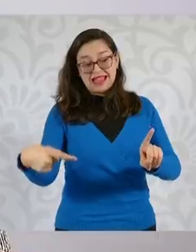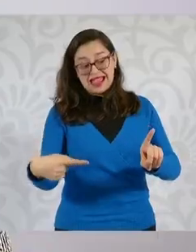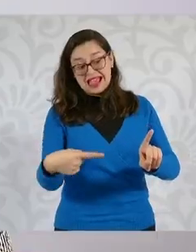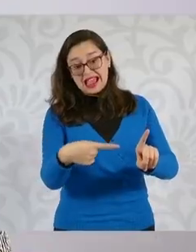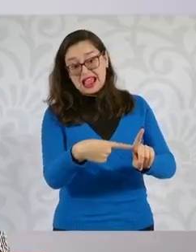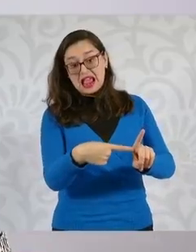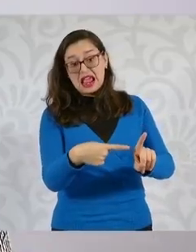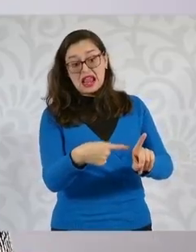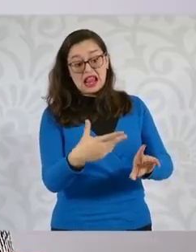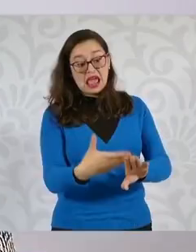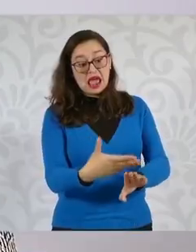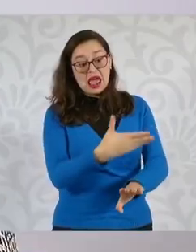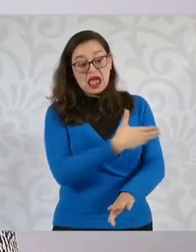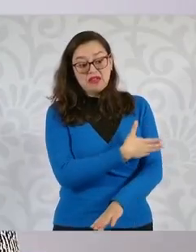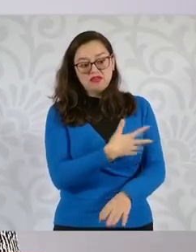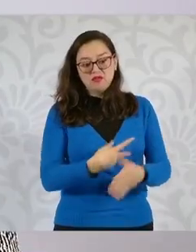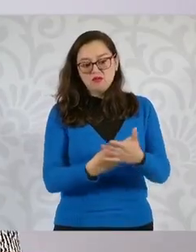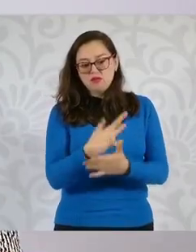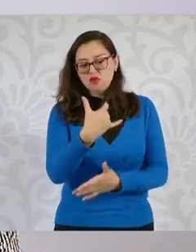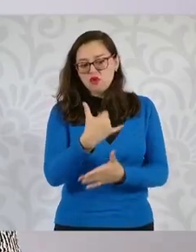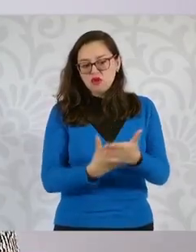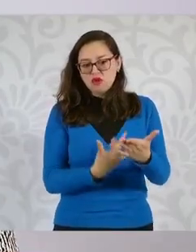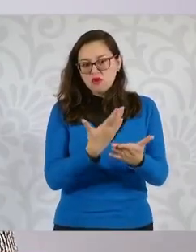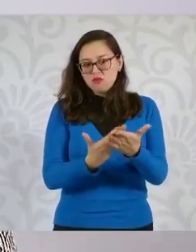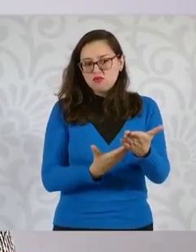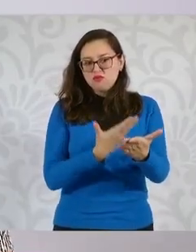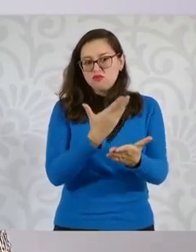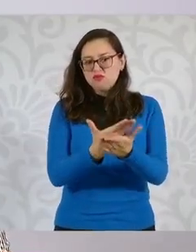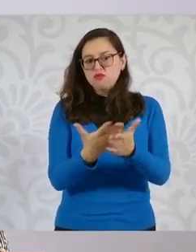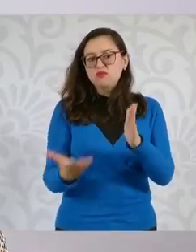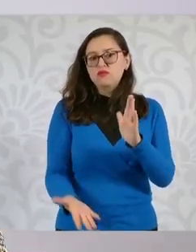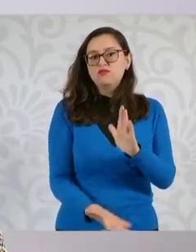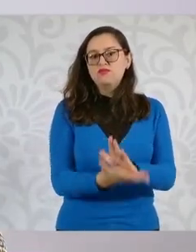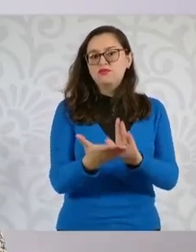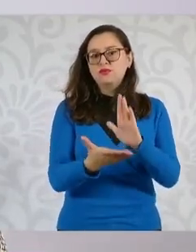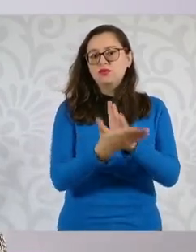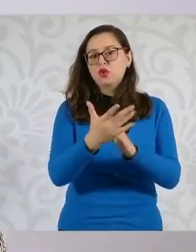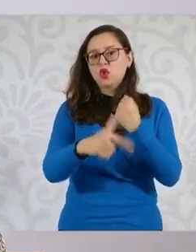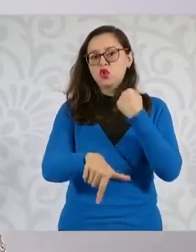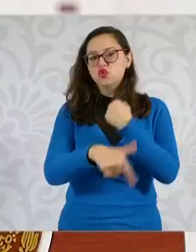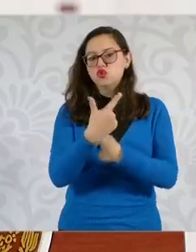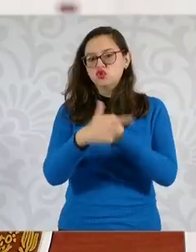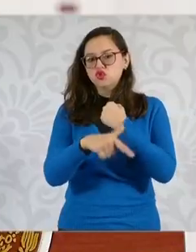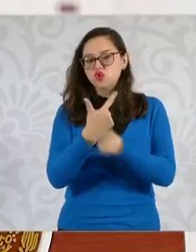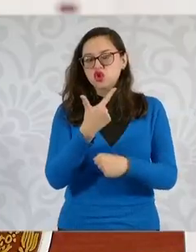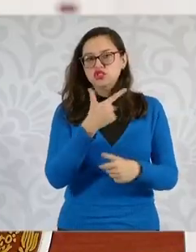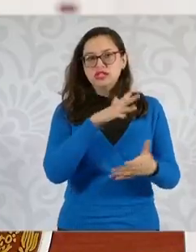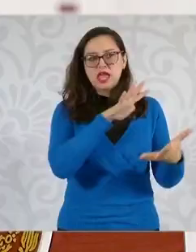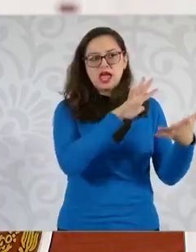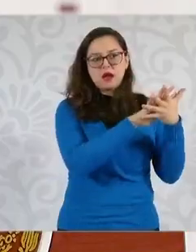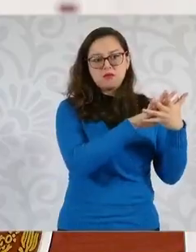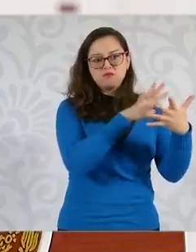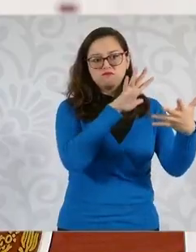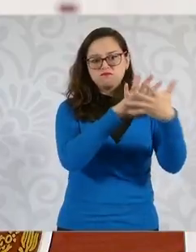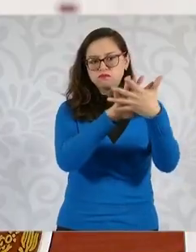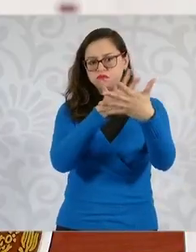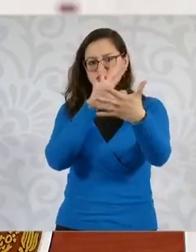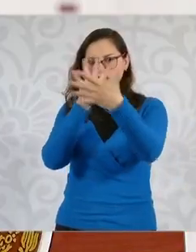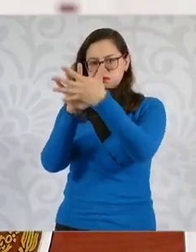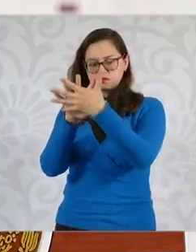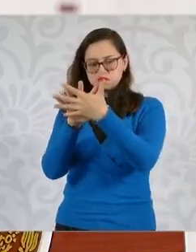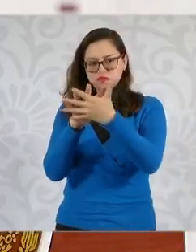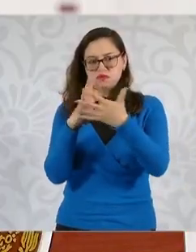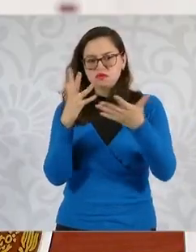promovió un proyecto para la construcción de 12 centros federales de readaptación social bajo el